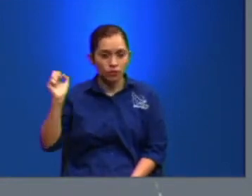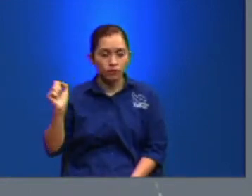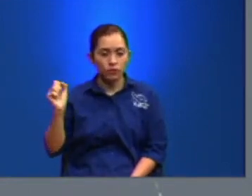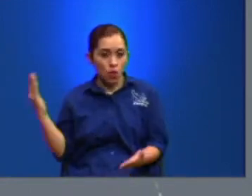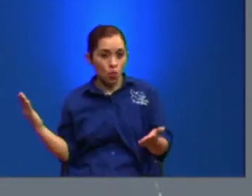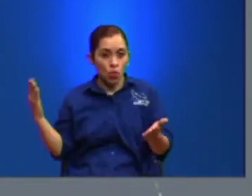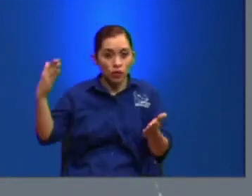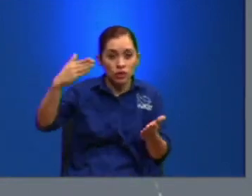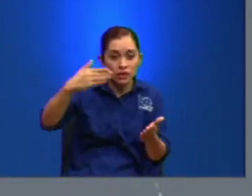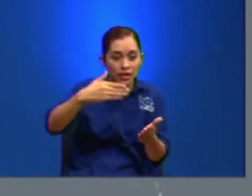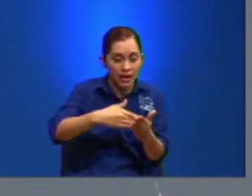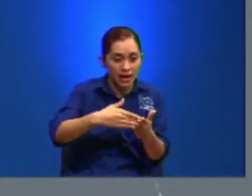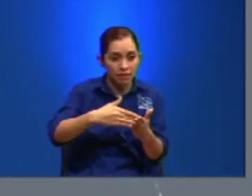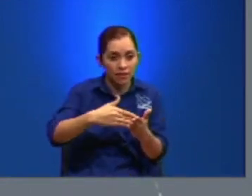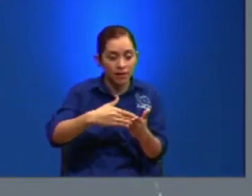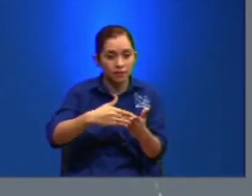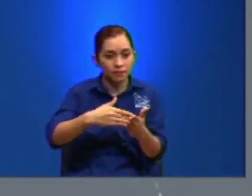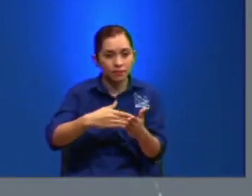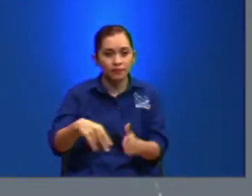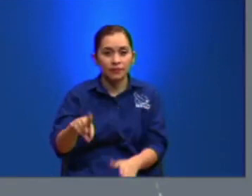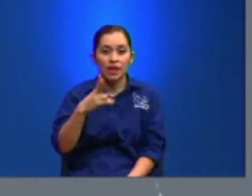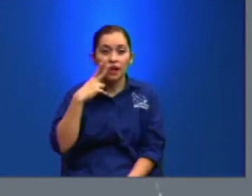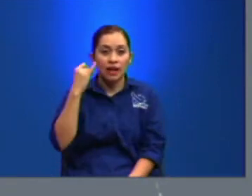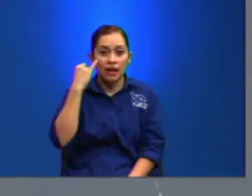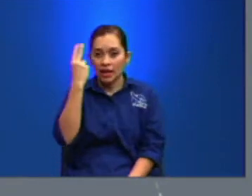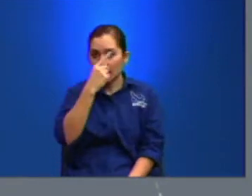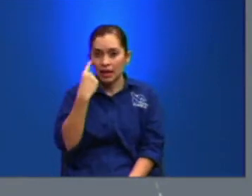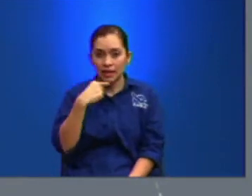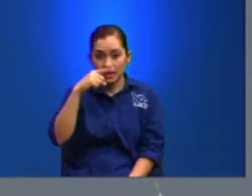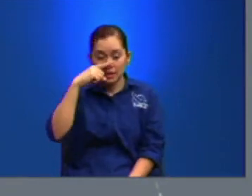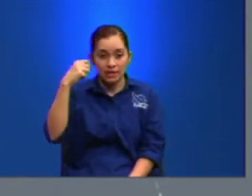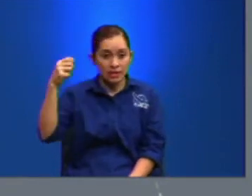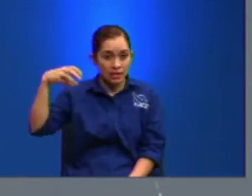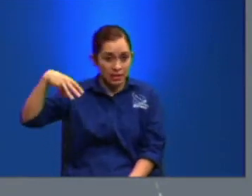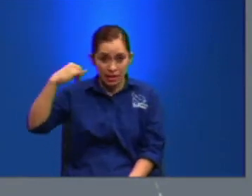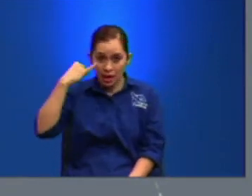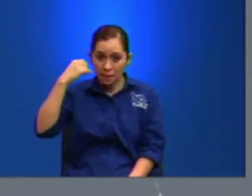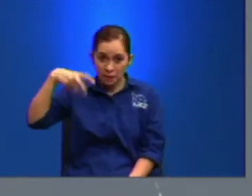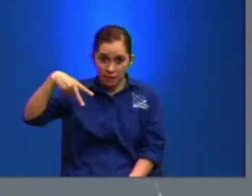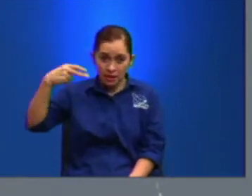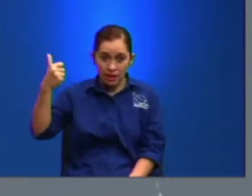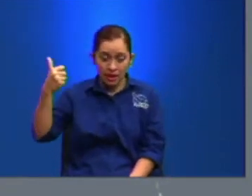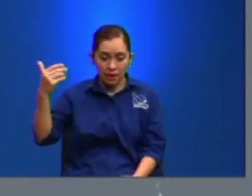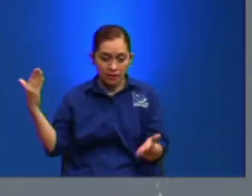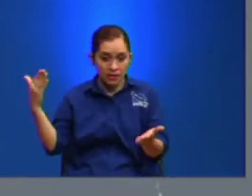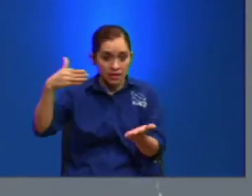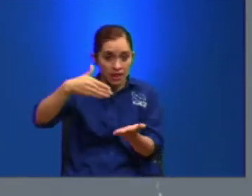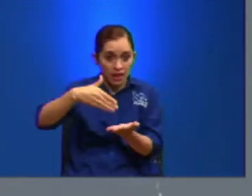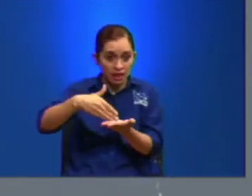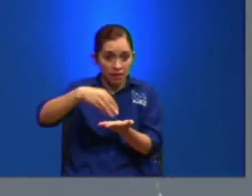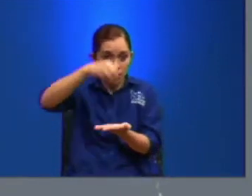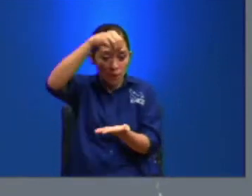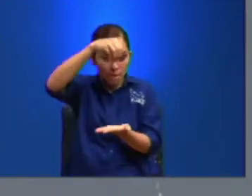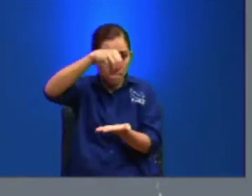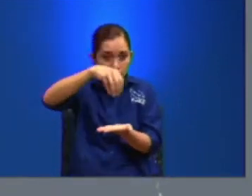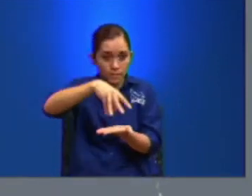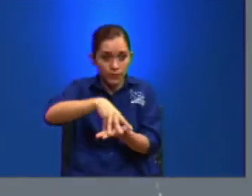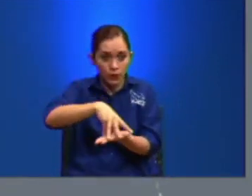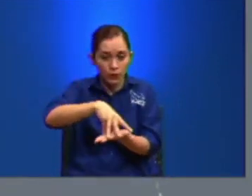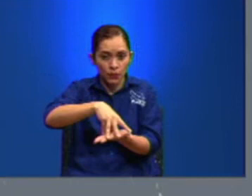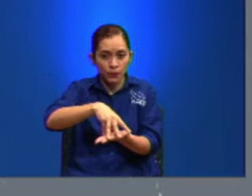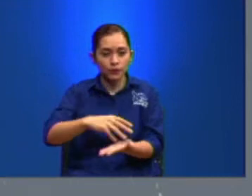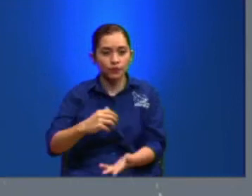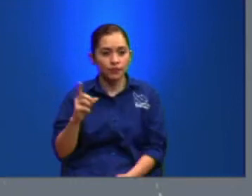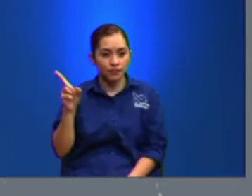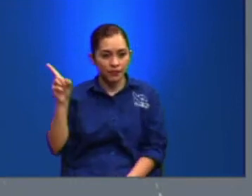mucha histamina entonces caía acá la histamina la representaban así como un piquito